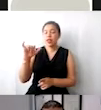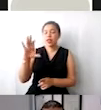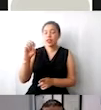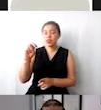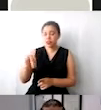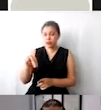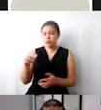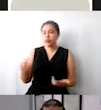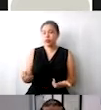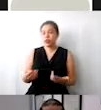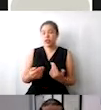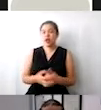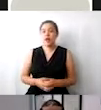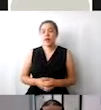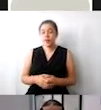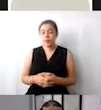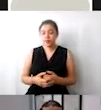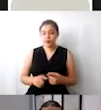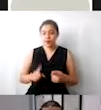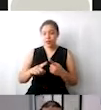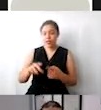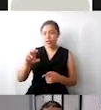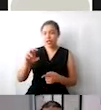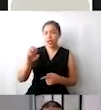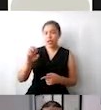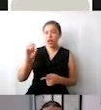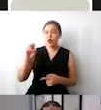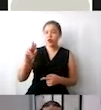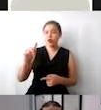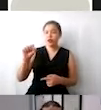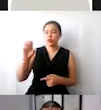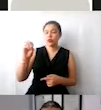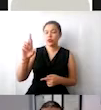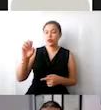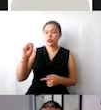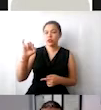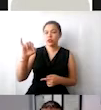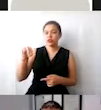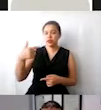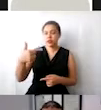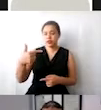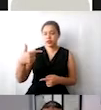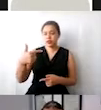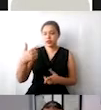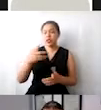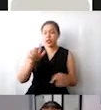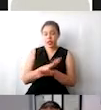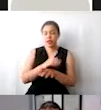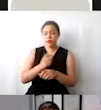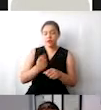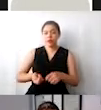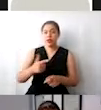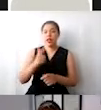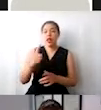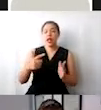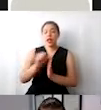aproximación a la reforma de outsourcing lo tenemos en el artículo 12 de la Ley Federal del Trabajo. Este